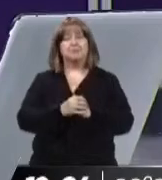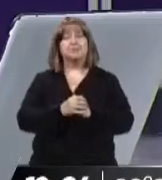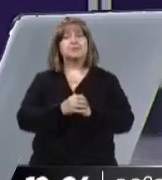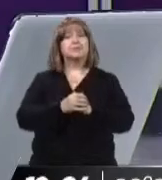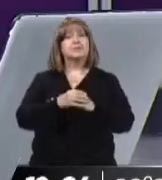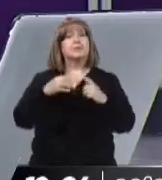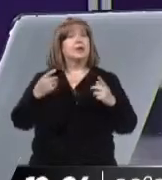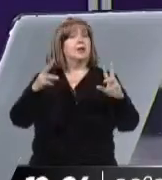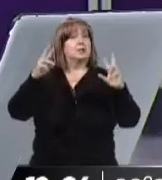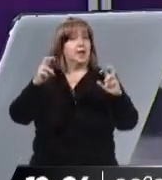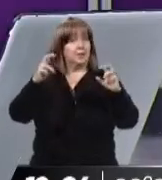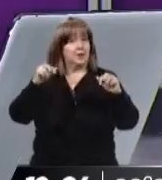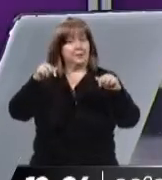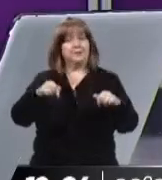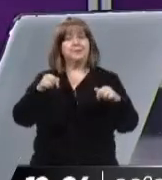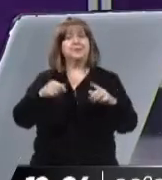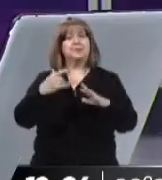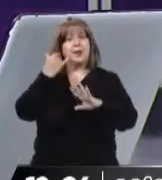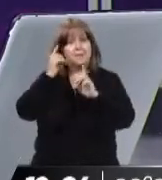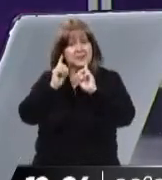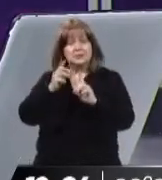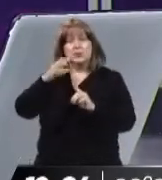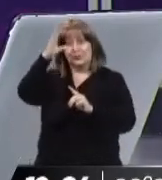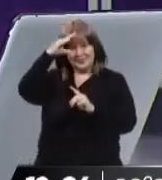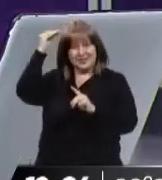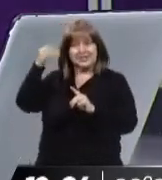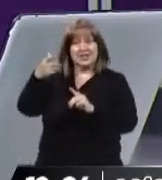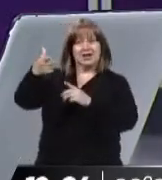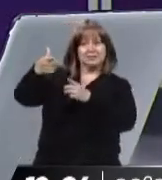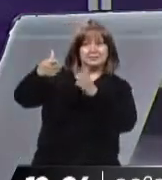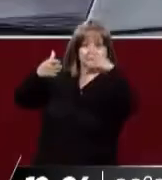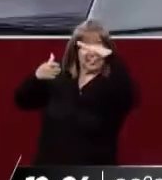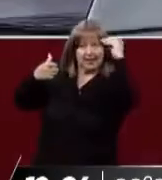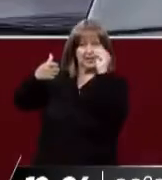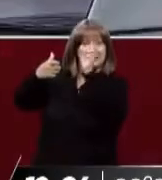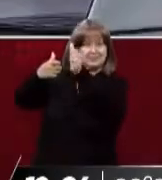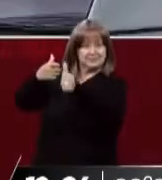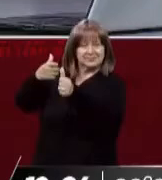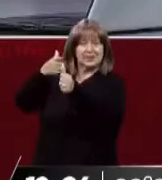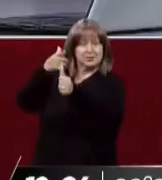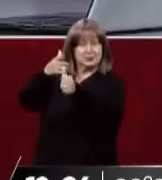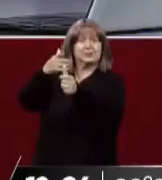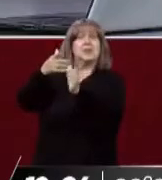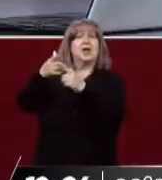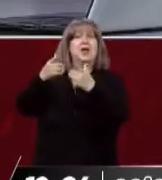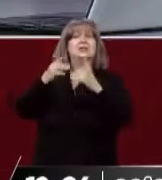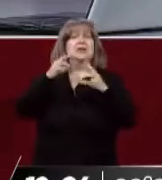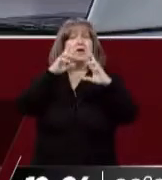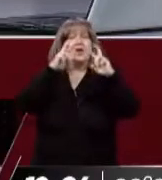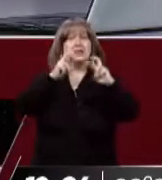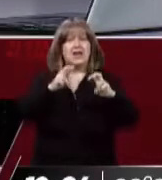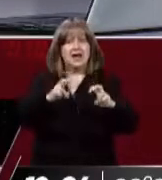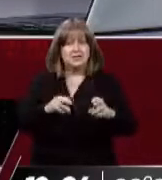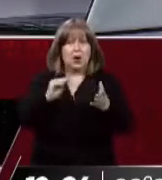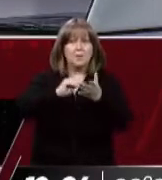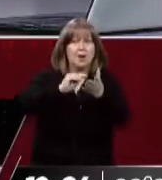volvemos a hablar sobre el atentado contra cristina fernández de kirchner no y esta supuesta banda de los copitos que está siendo investigada sofía y esta novedad